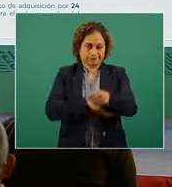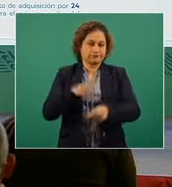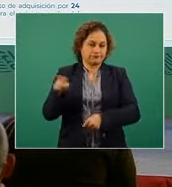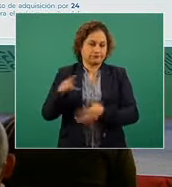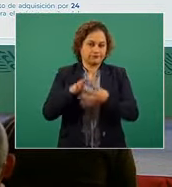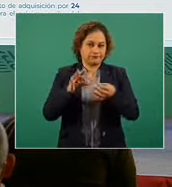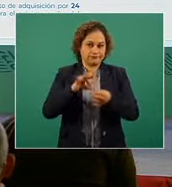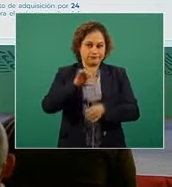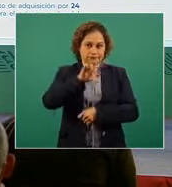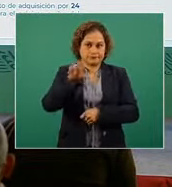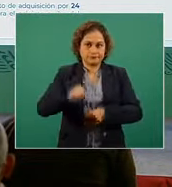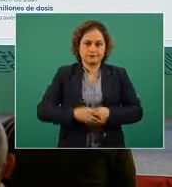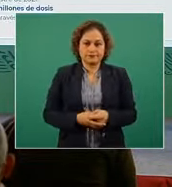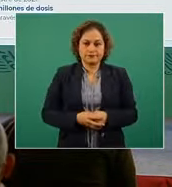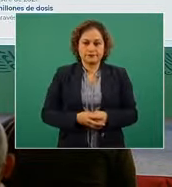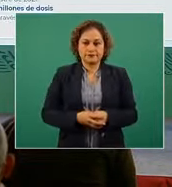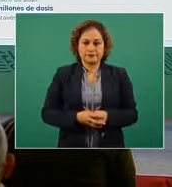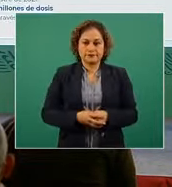favor.